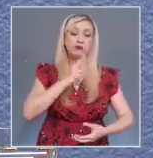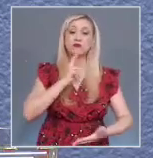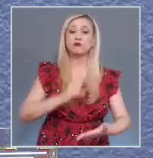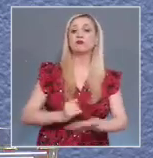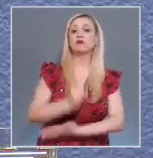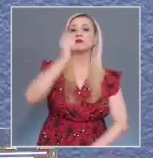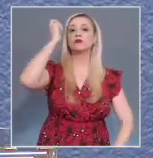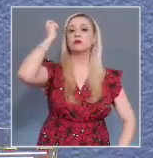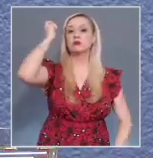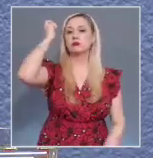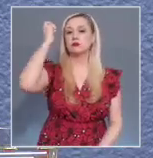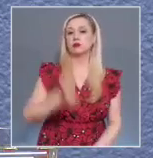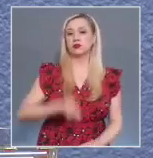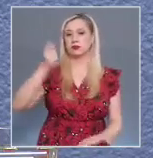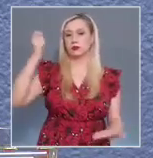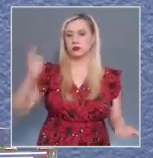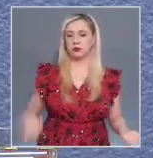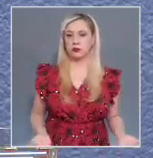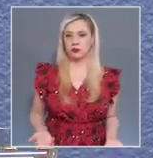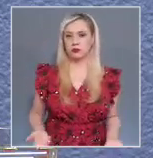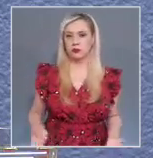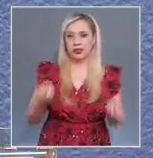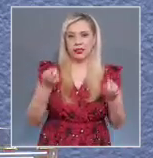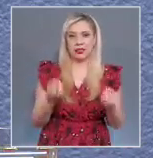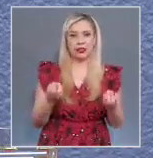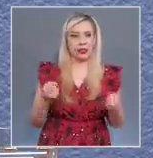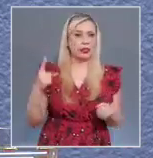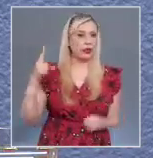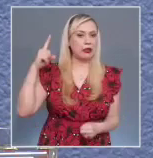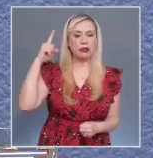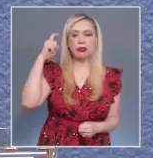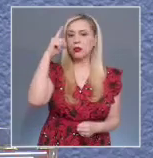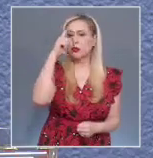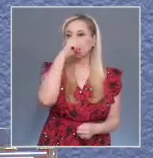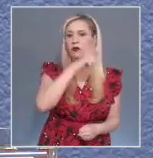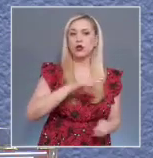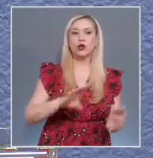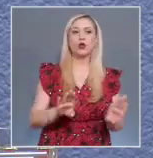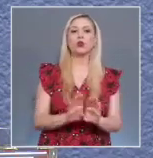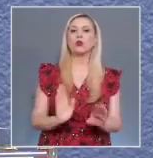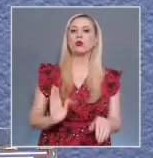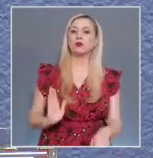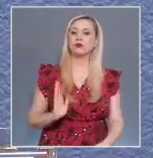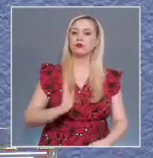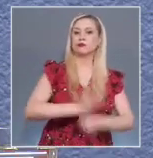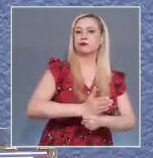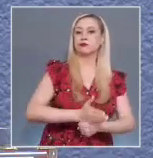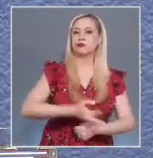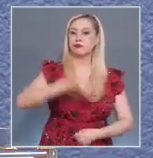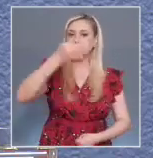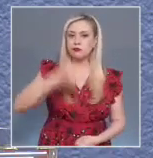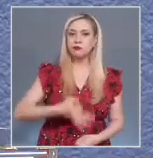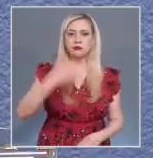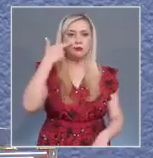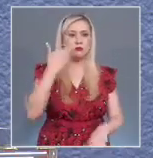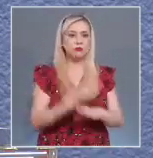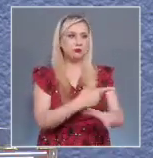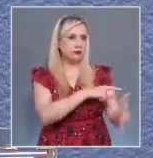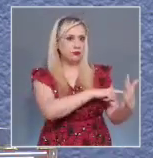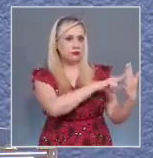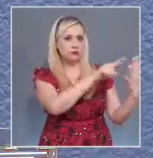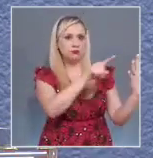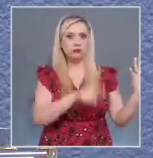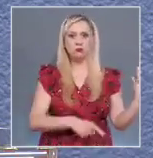alcancen precisamente y permitan la sanción de los responsables y la